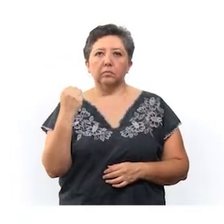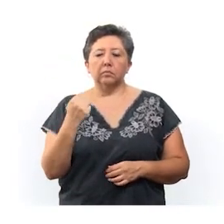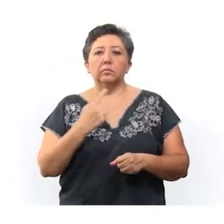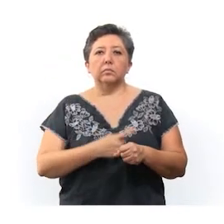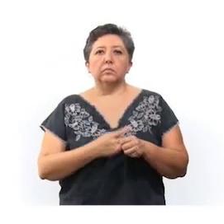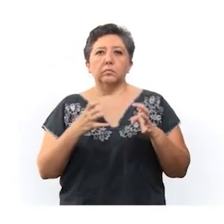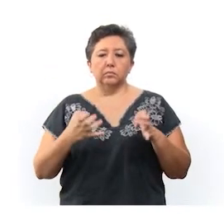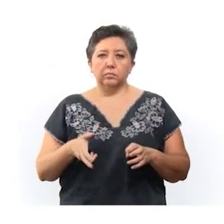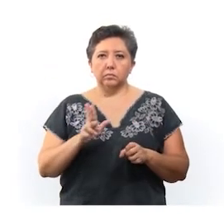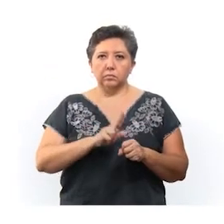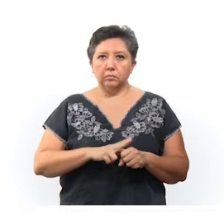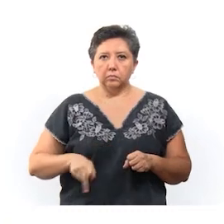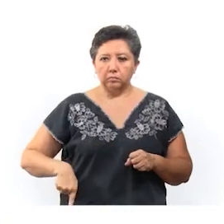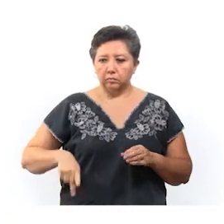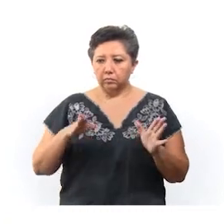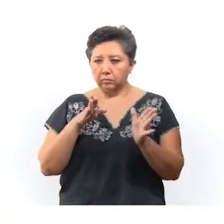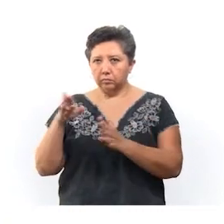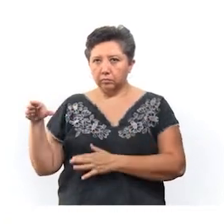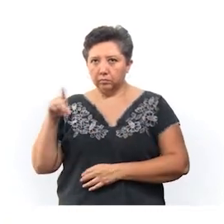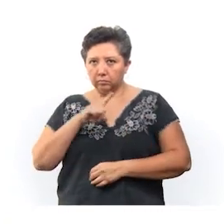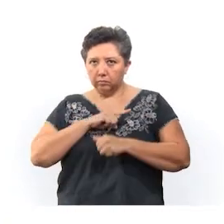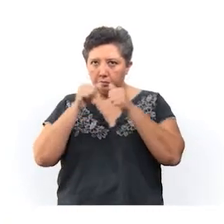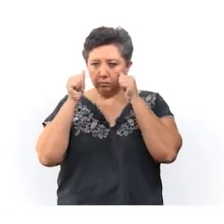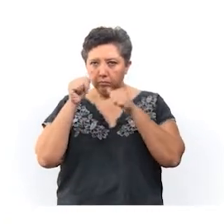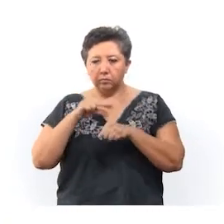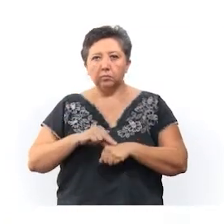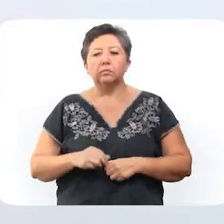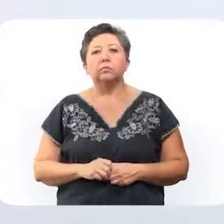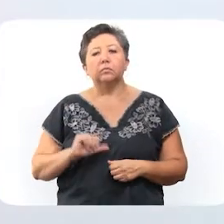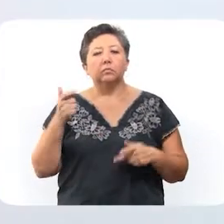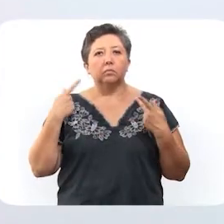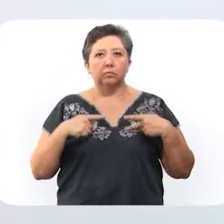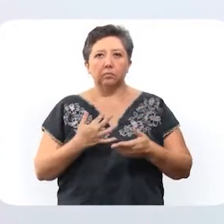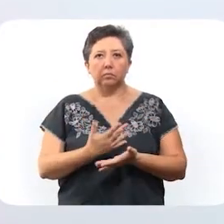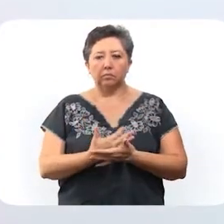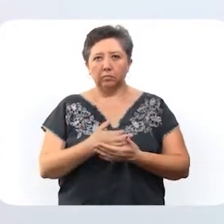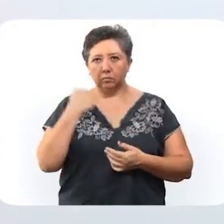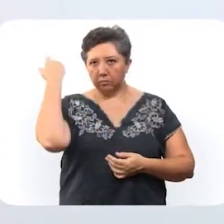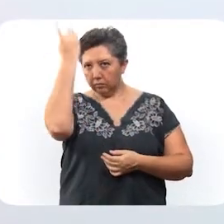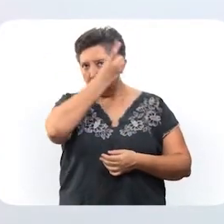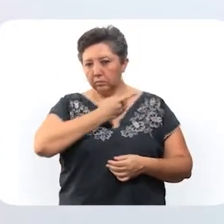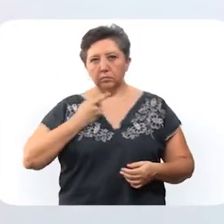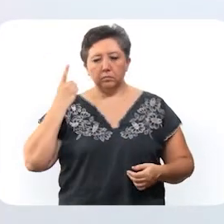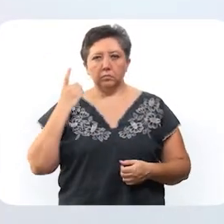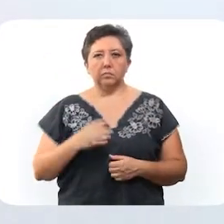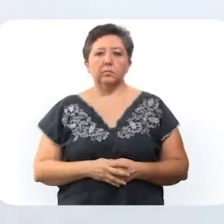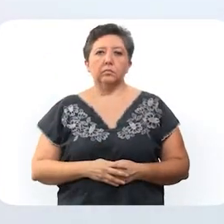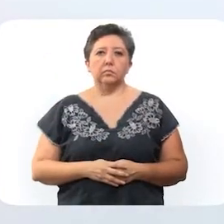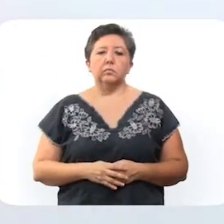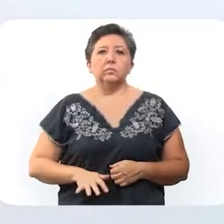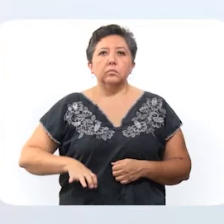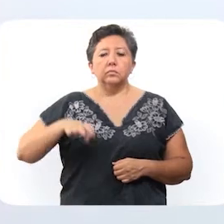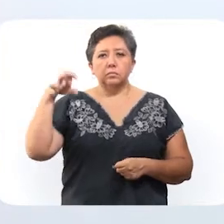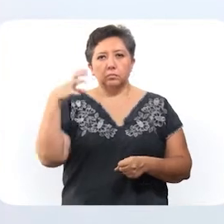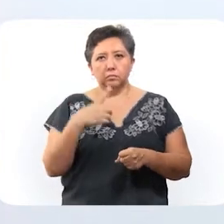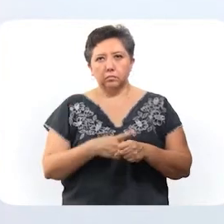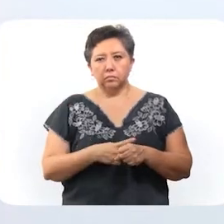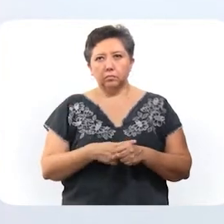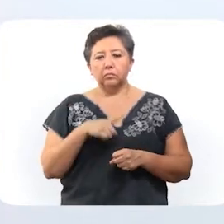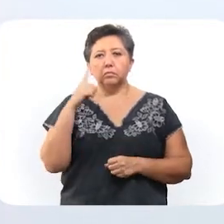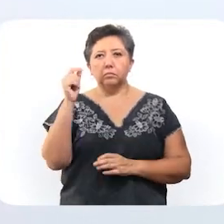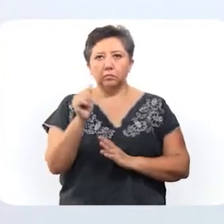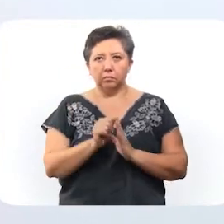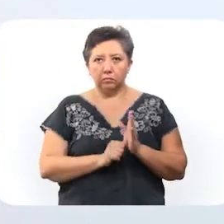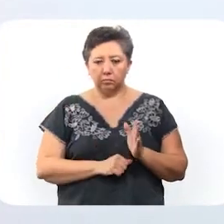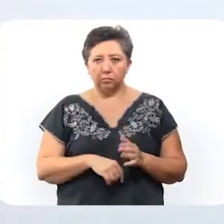los casos positivos están en hospitales públicos y en aislamiento total. Hay otros pacientes a la espera de diagnóstico. El rango de edad de los